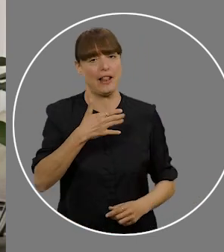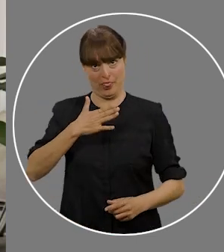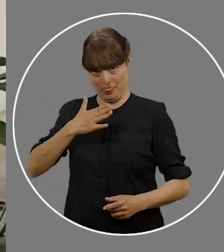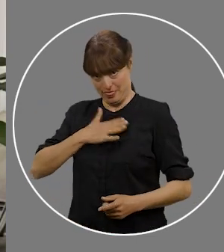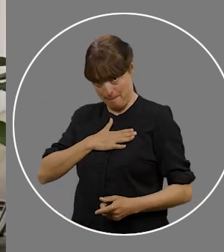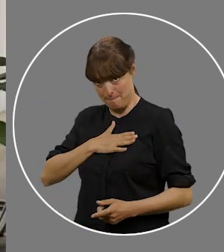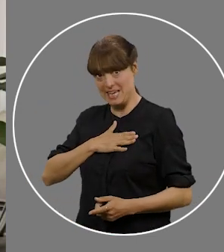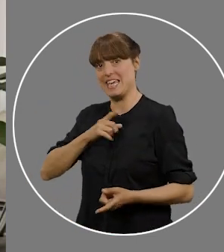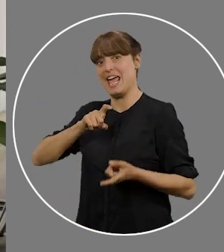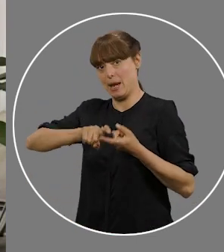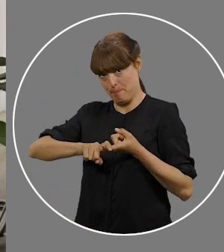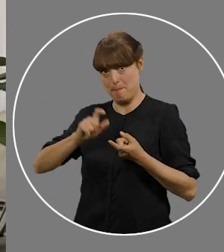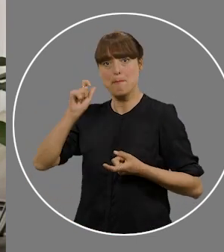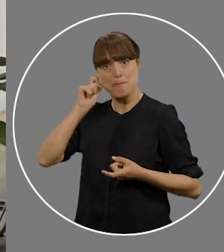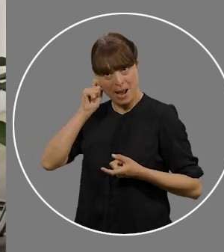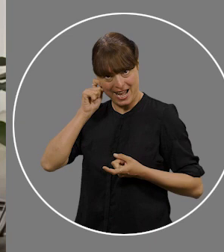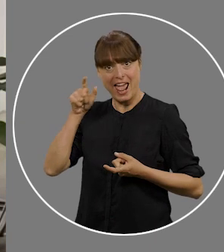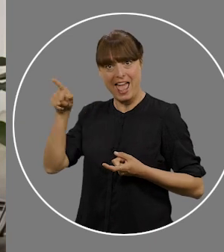¿Y en qué año